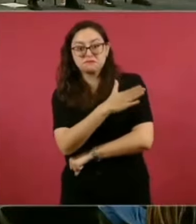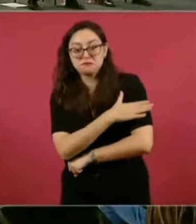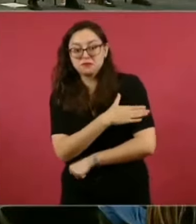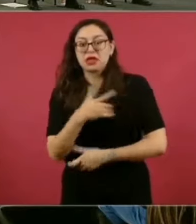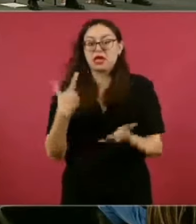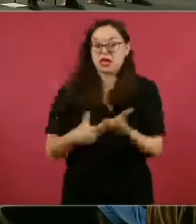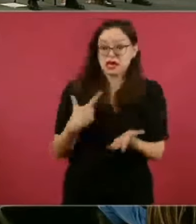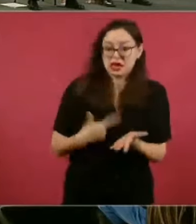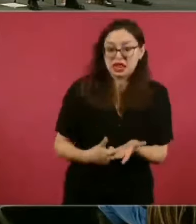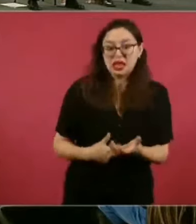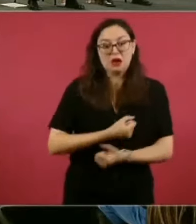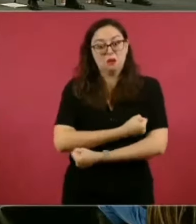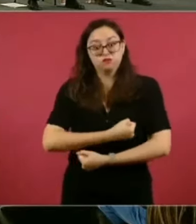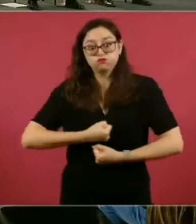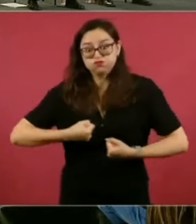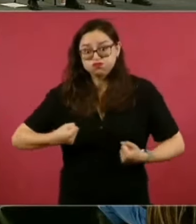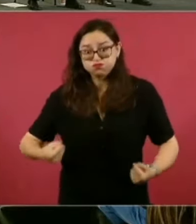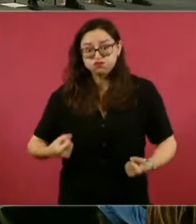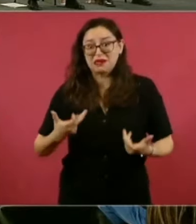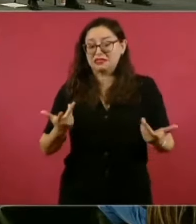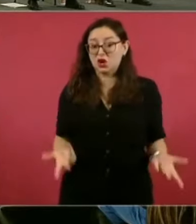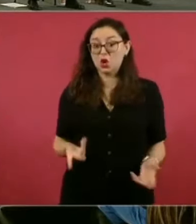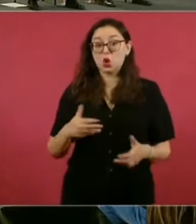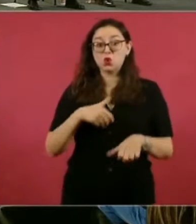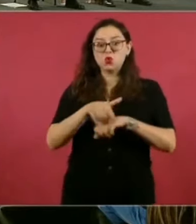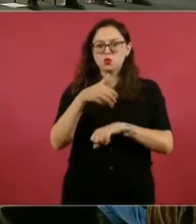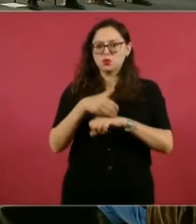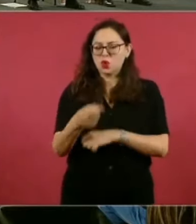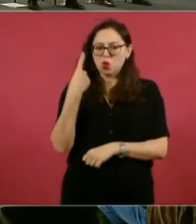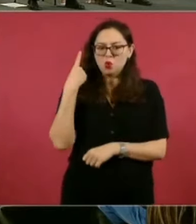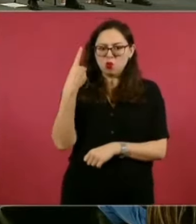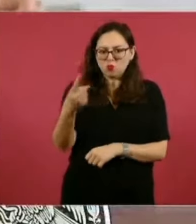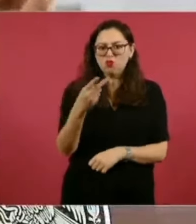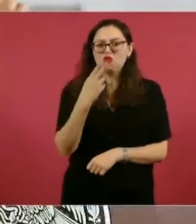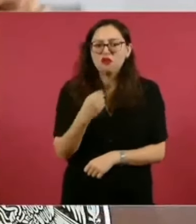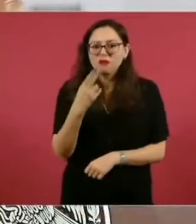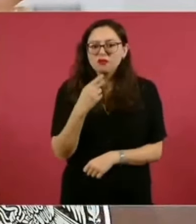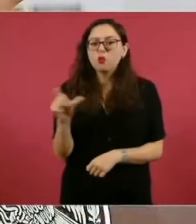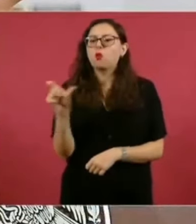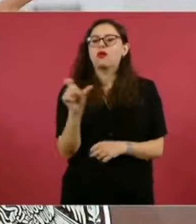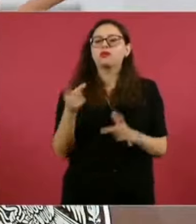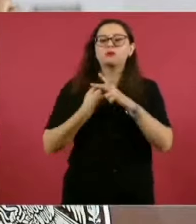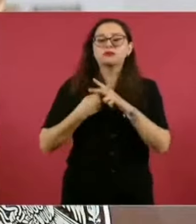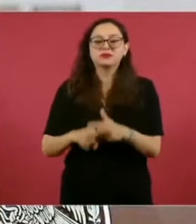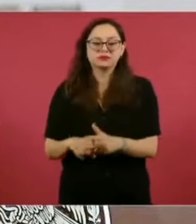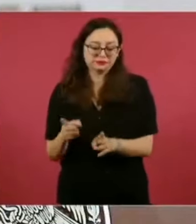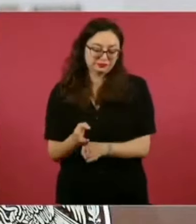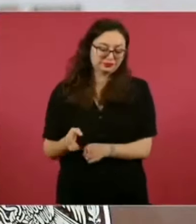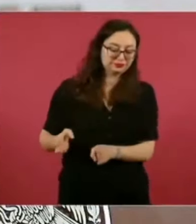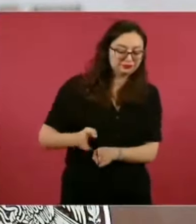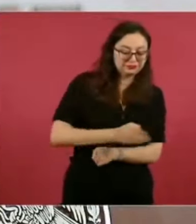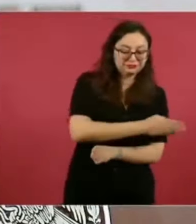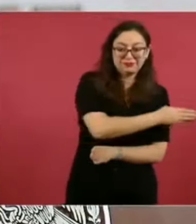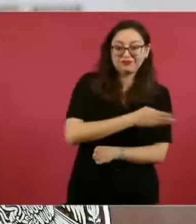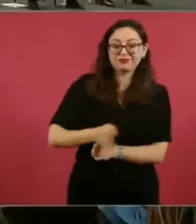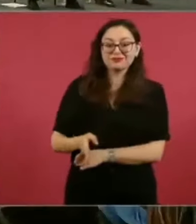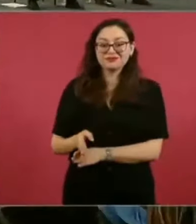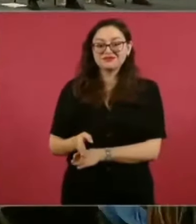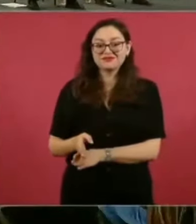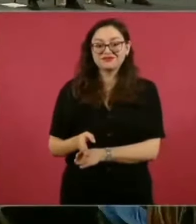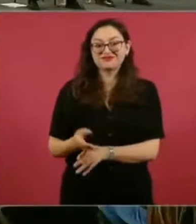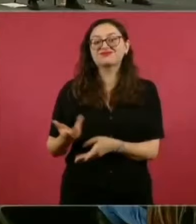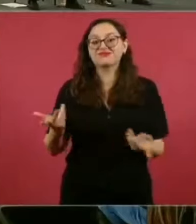la obesidad. Somos número 1 en diabetes. ¿Cuándo nos convertimos en número 1? En esta etapa neoliberal, en donde el negocio